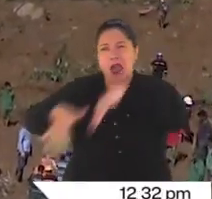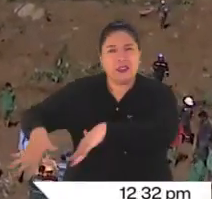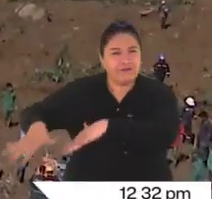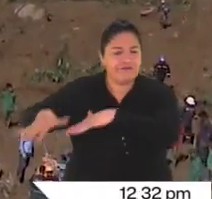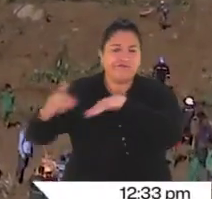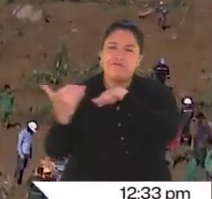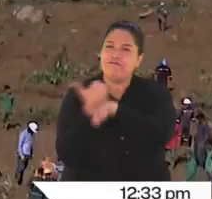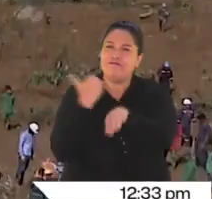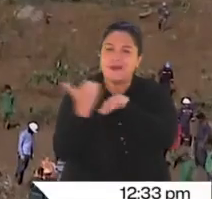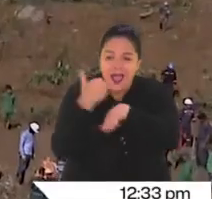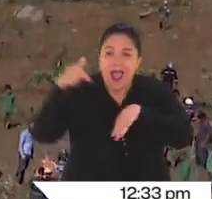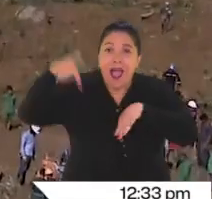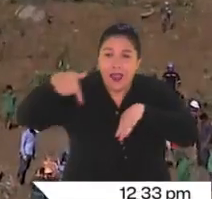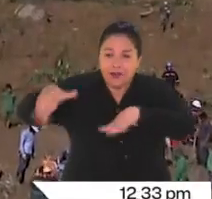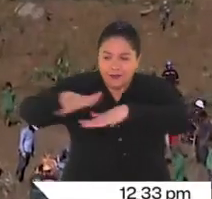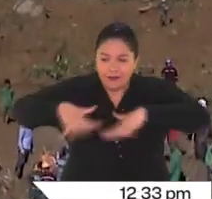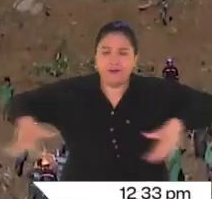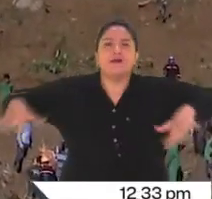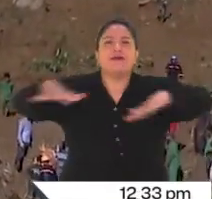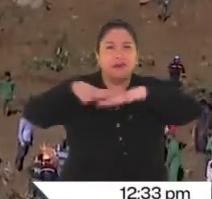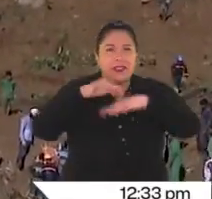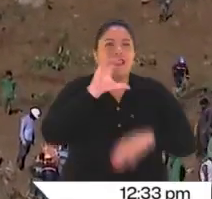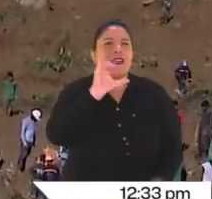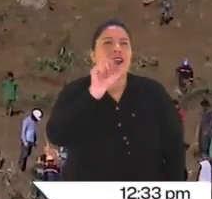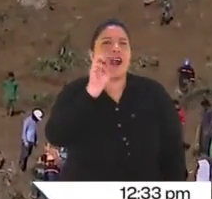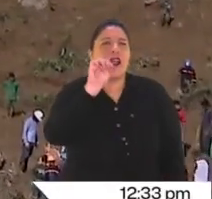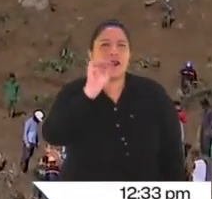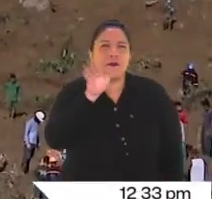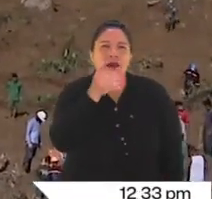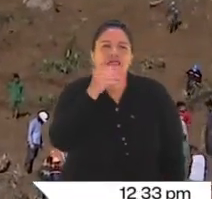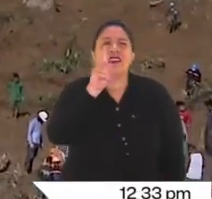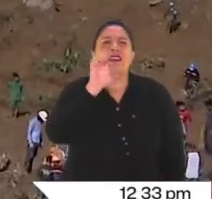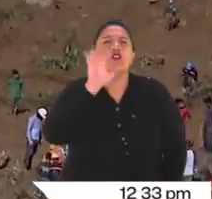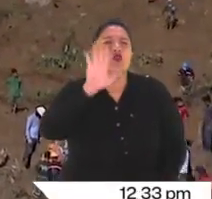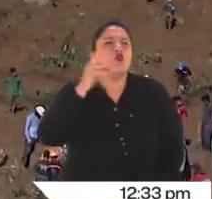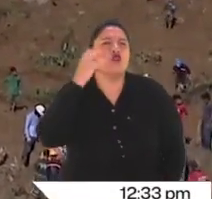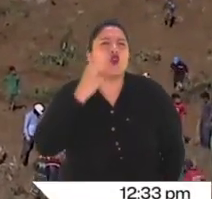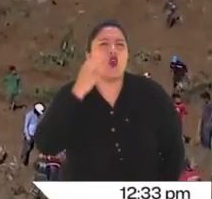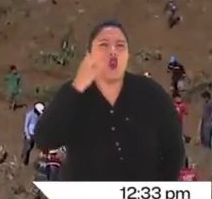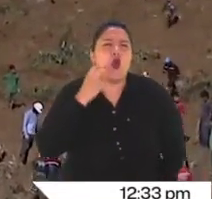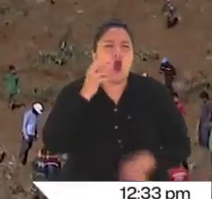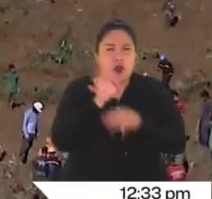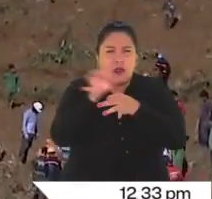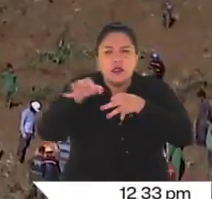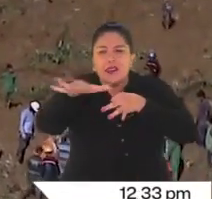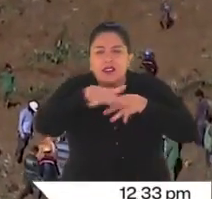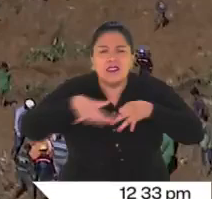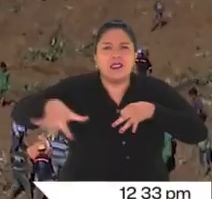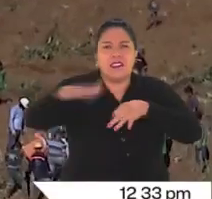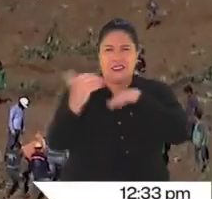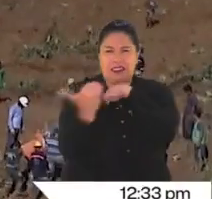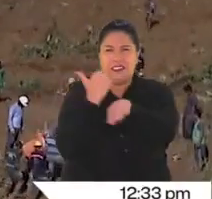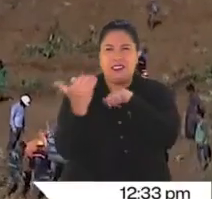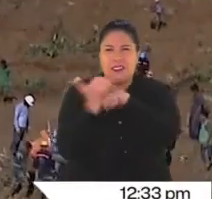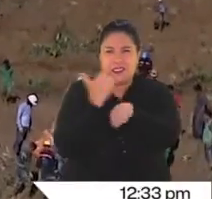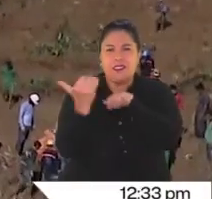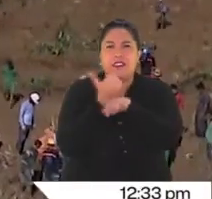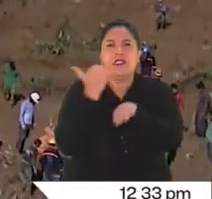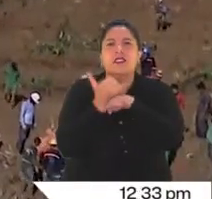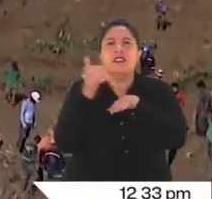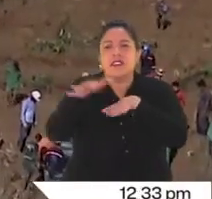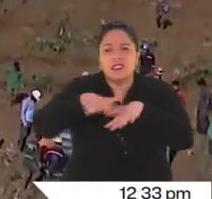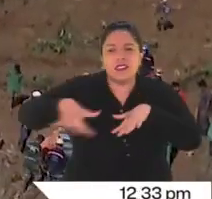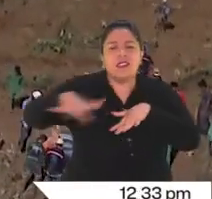en este punto del municipio del Carmen de Atrato en el Chocó. Estamos exactamente en el sector del 17 y